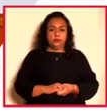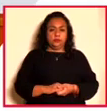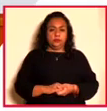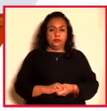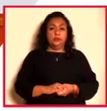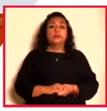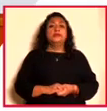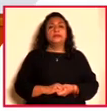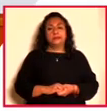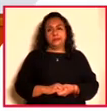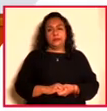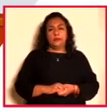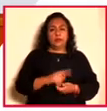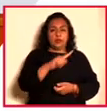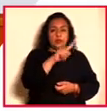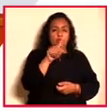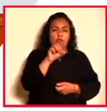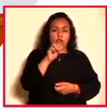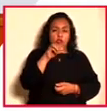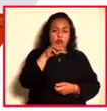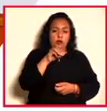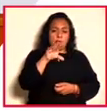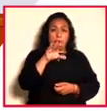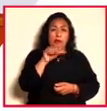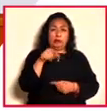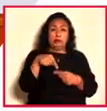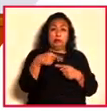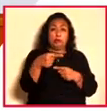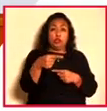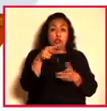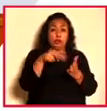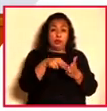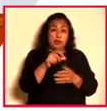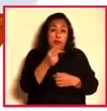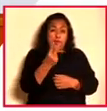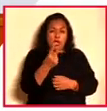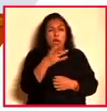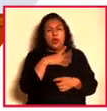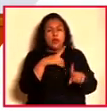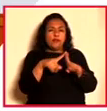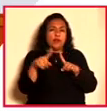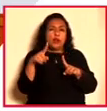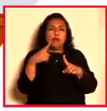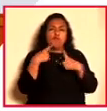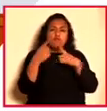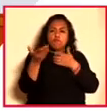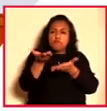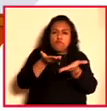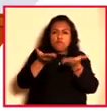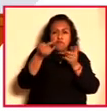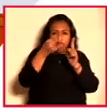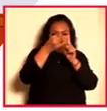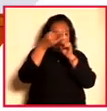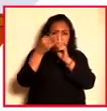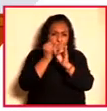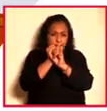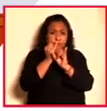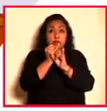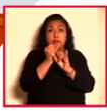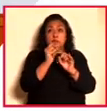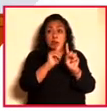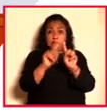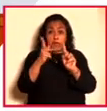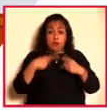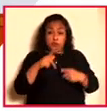Son Amaco se encamina a su edición 2022 con una serie de conversatorios en línea en los que diferentes expertos discuten sobre